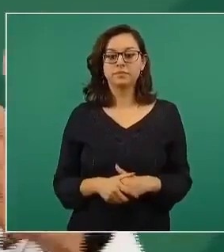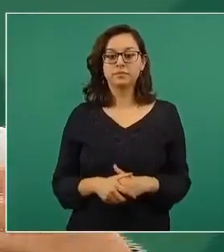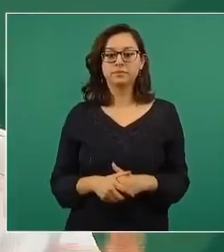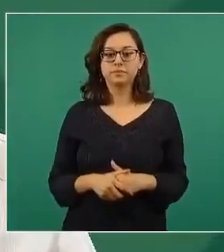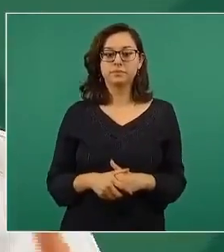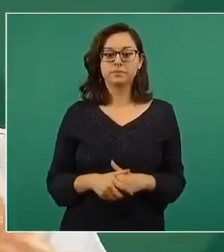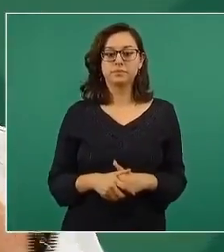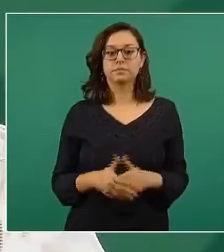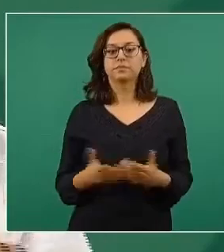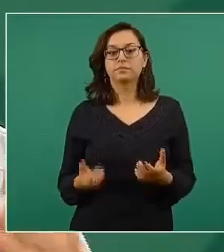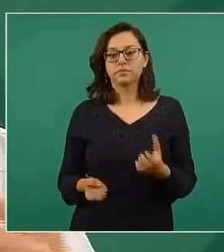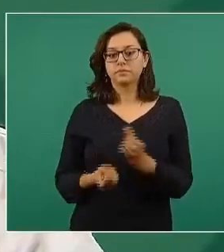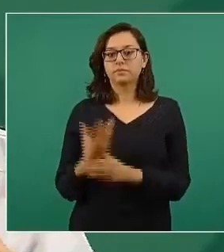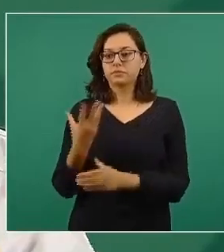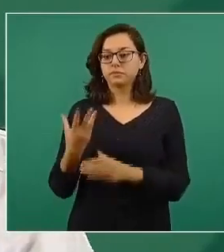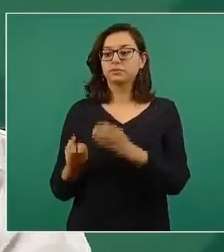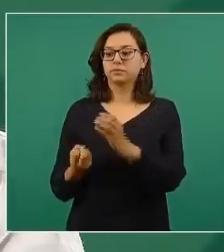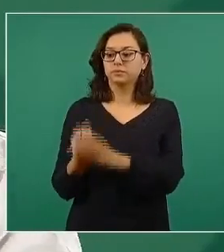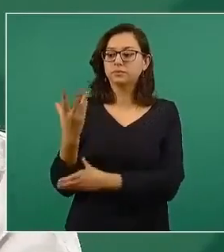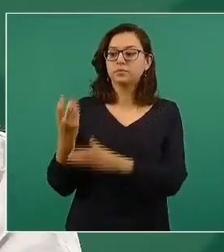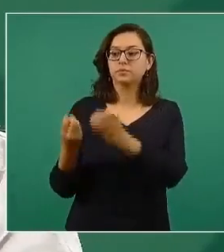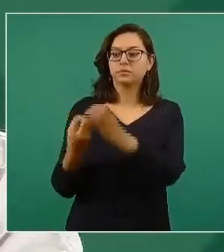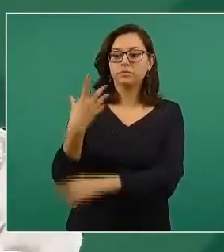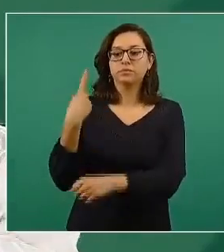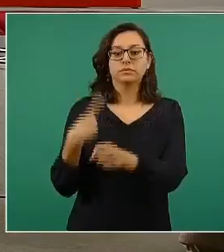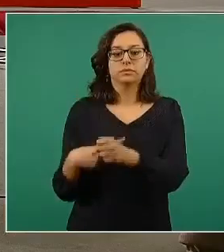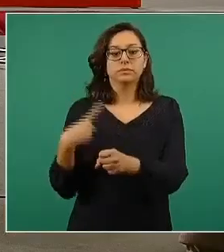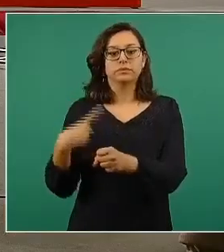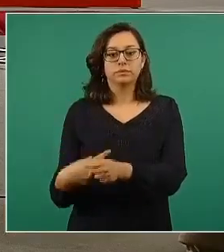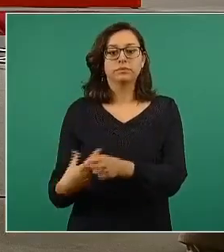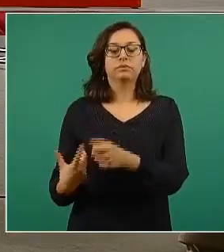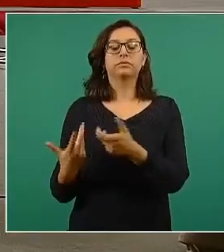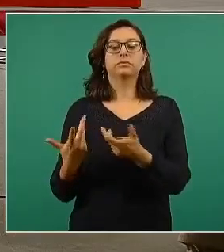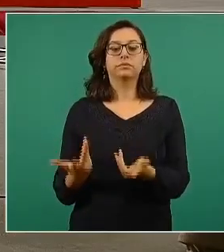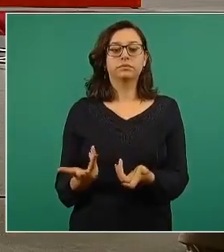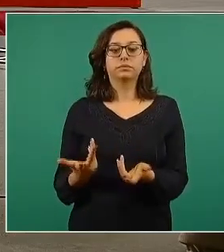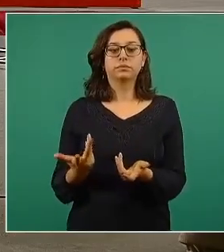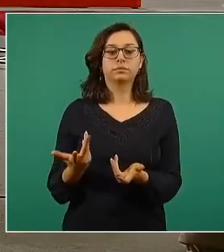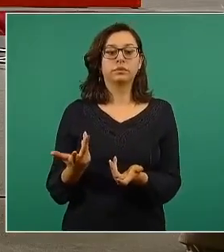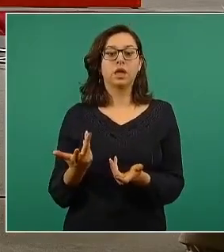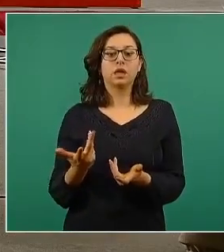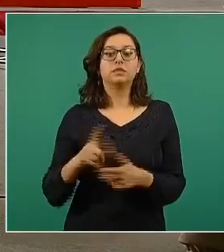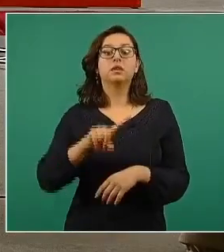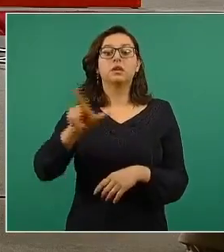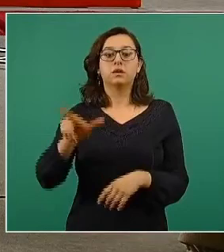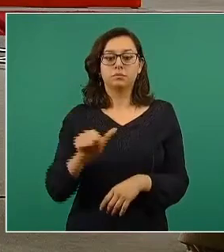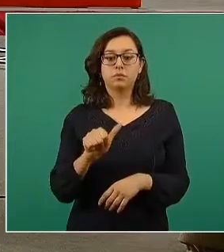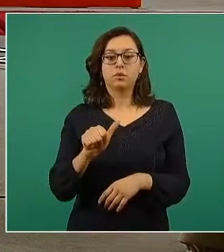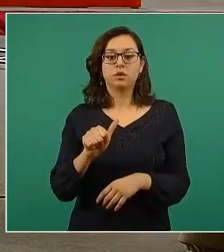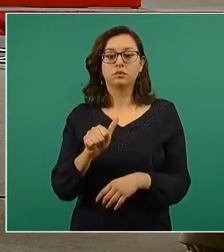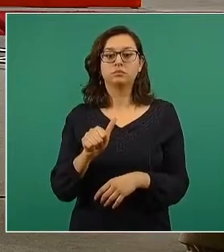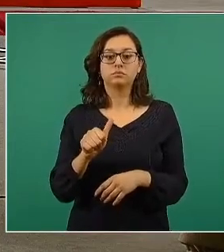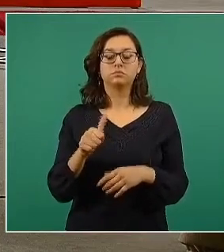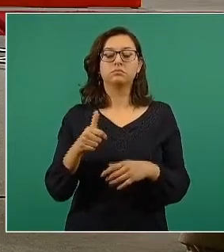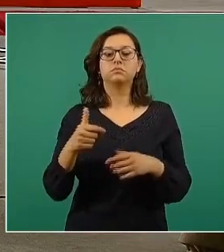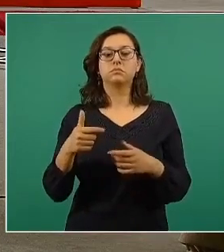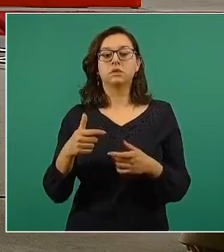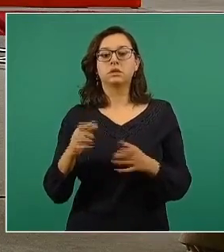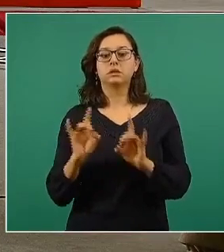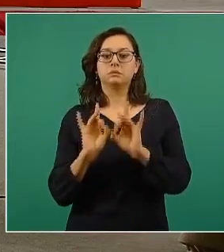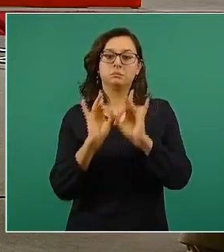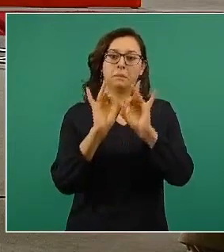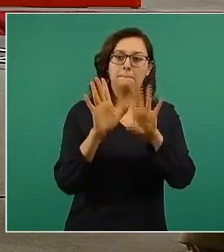por lo tanto, de casos nuevos, siempre la incidencia se trata de casos nuevos, y sobre ella se va a ir sobreponiendo